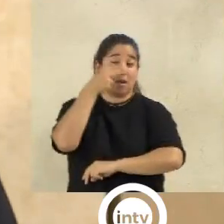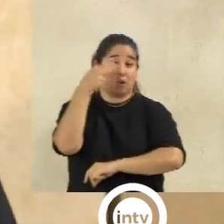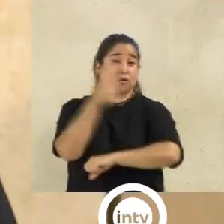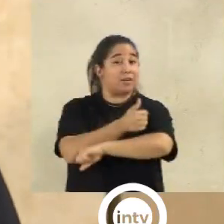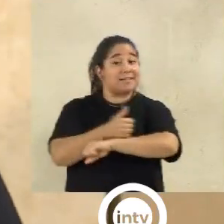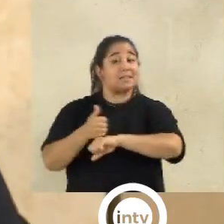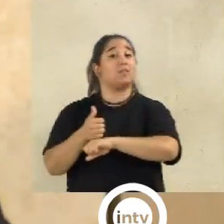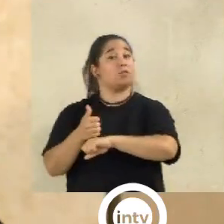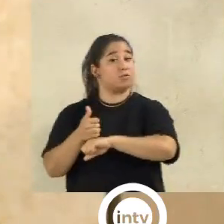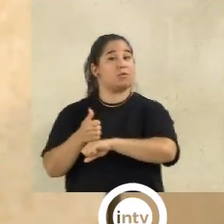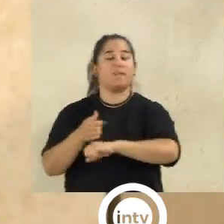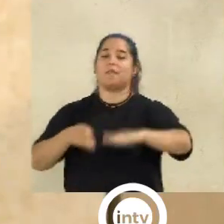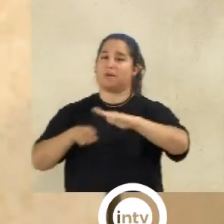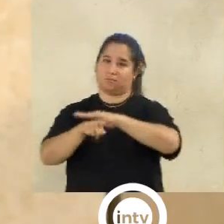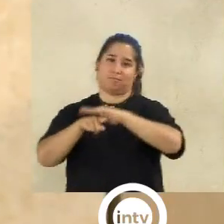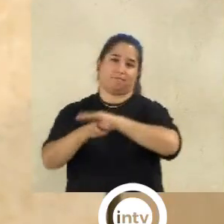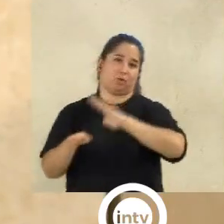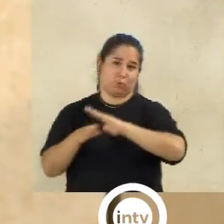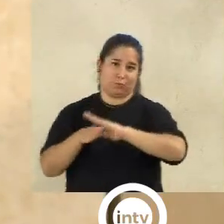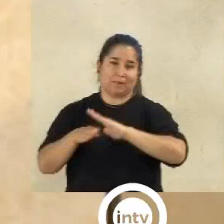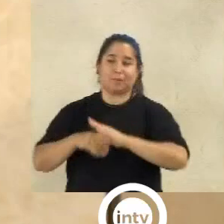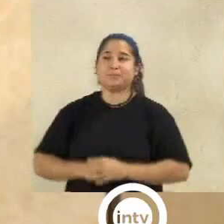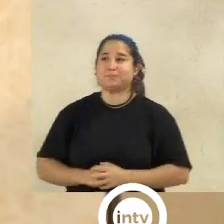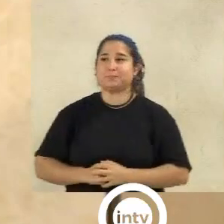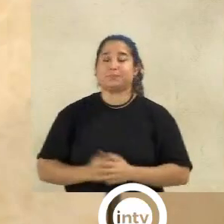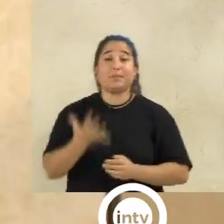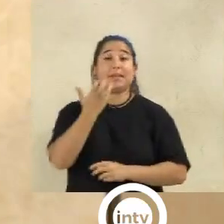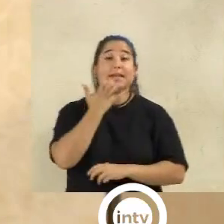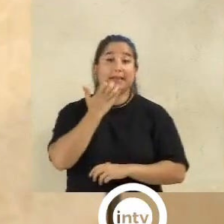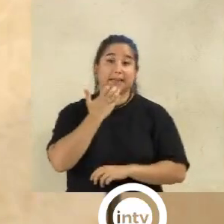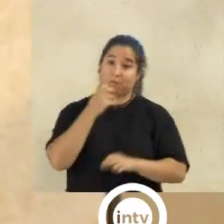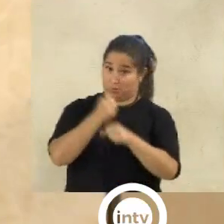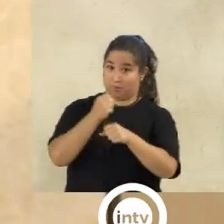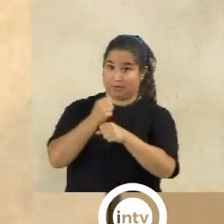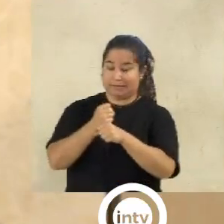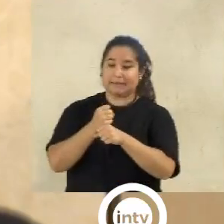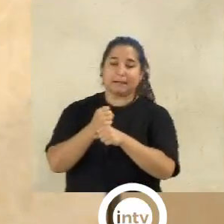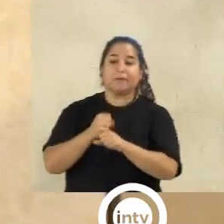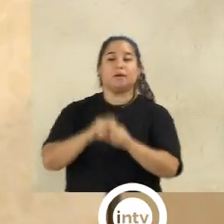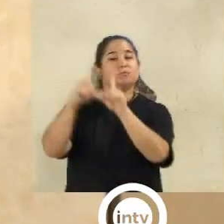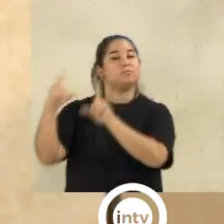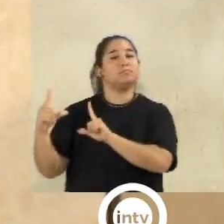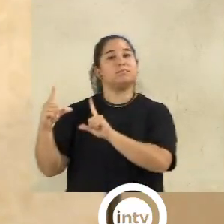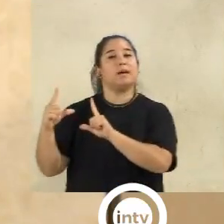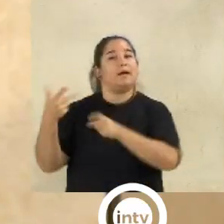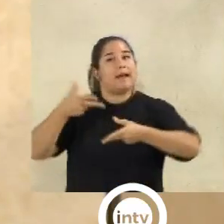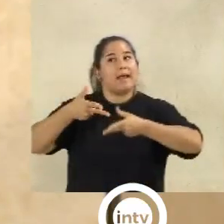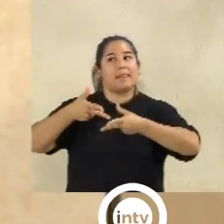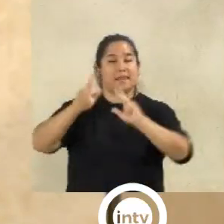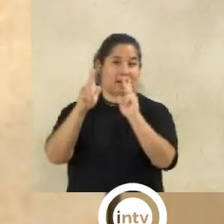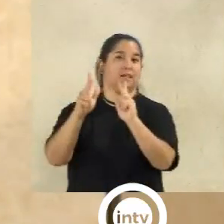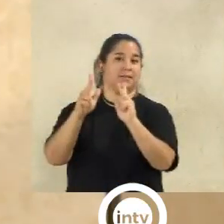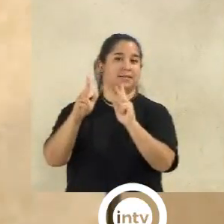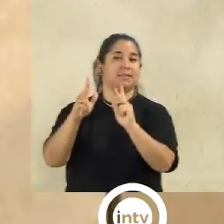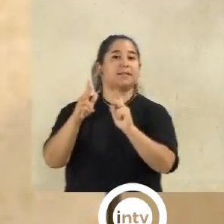los de la ciudad y de todos los almerienses y ejemplo de esta de este trabajo pues es la licitación a finales del año de